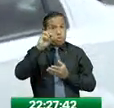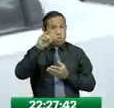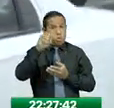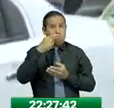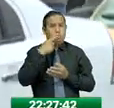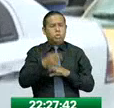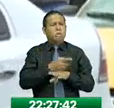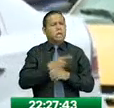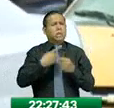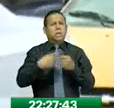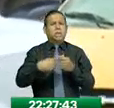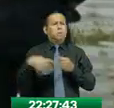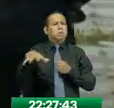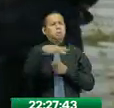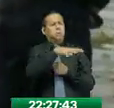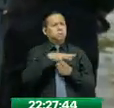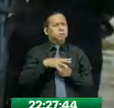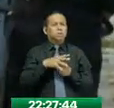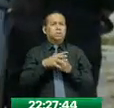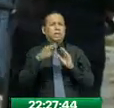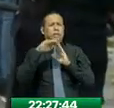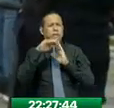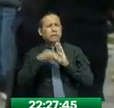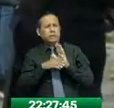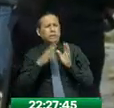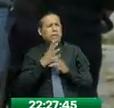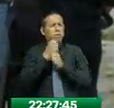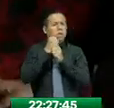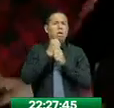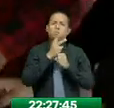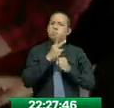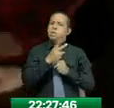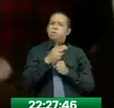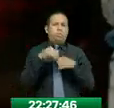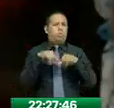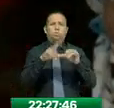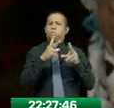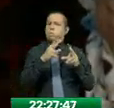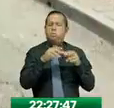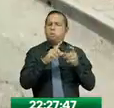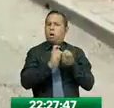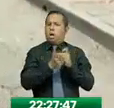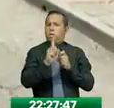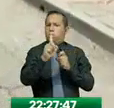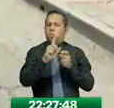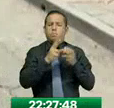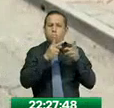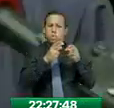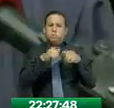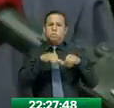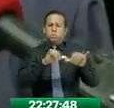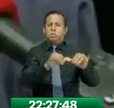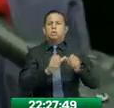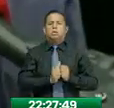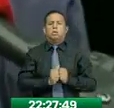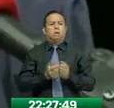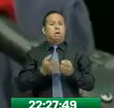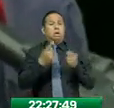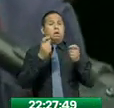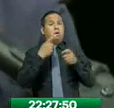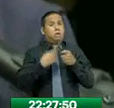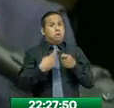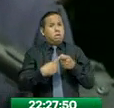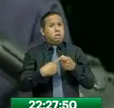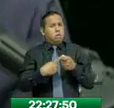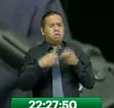ninguna medida adicional, debido a que los controles y acciones ya han sido implementados, o en su defecto, nunca cambiaron. Mayor control para Quito.